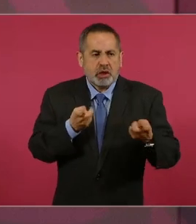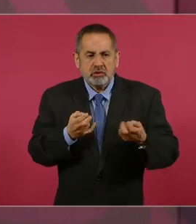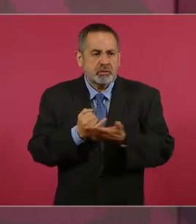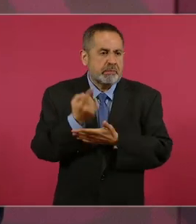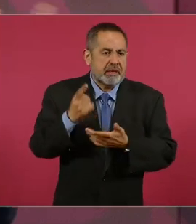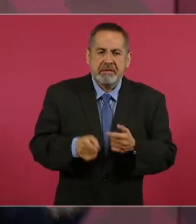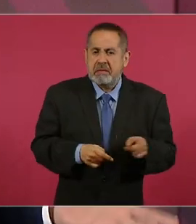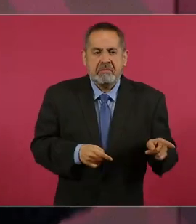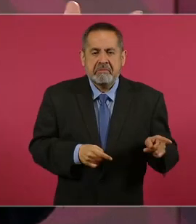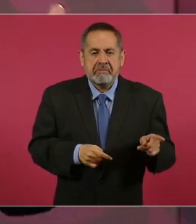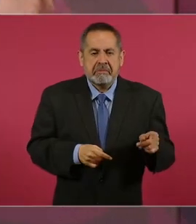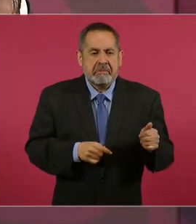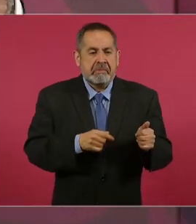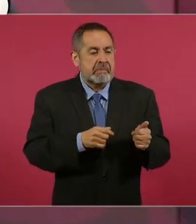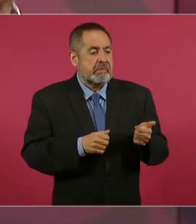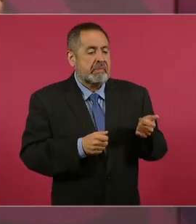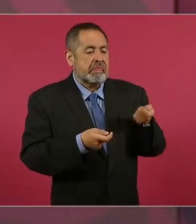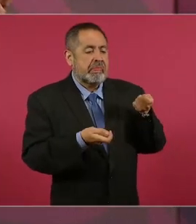son